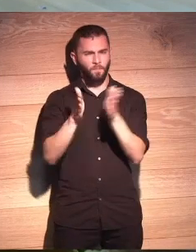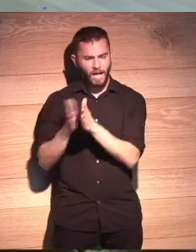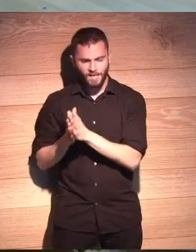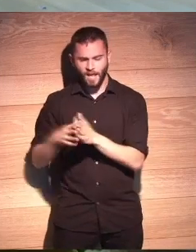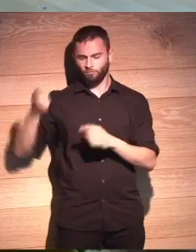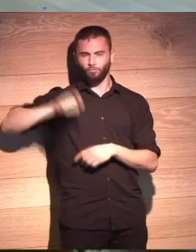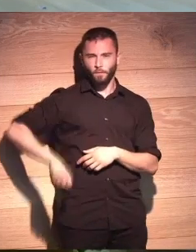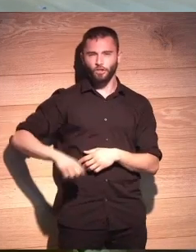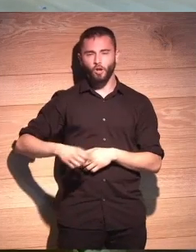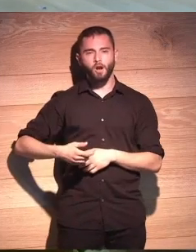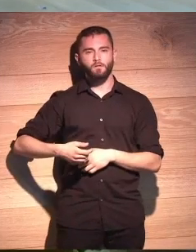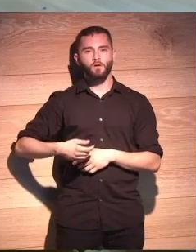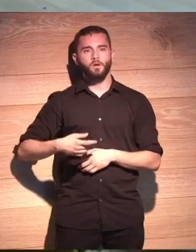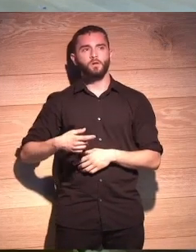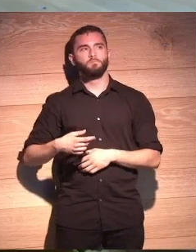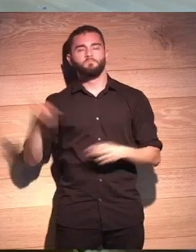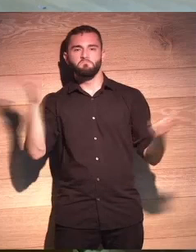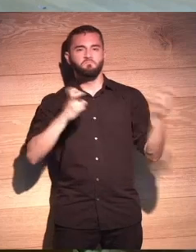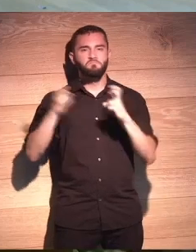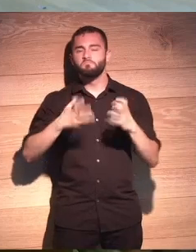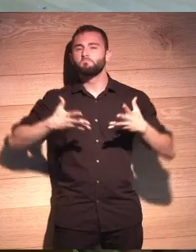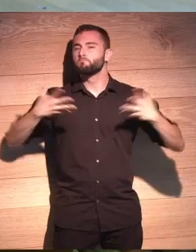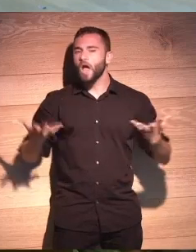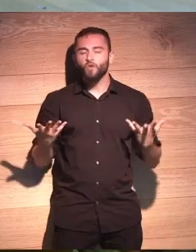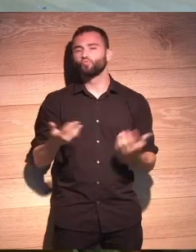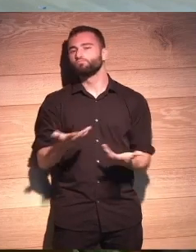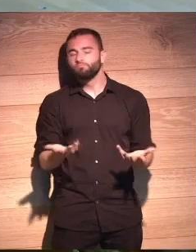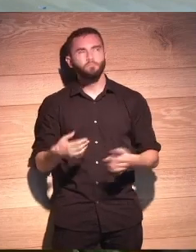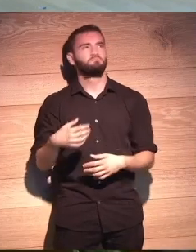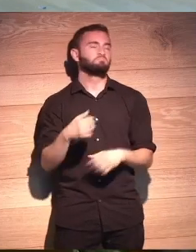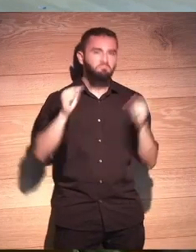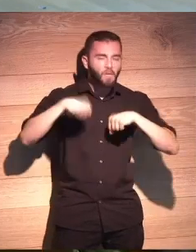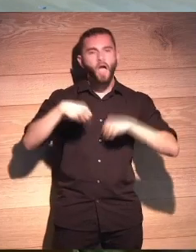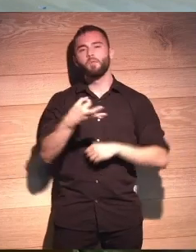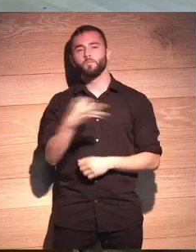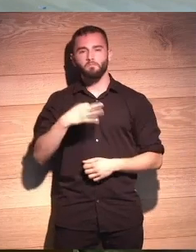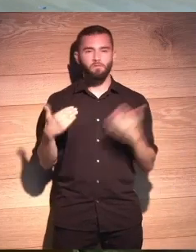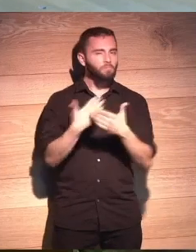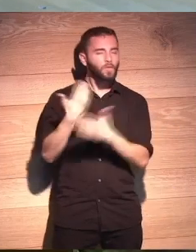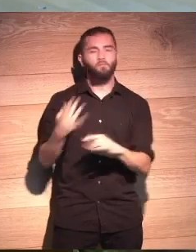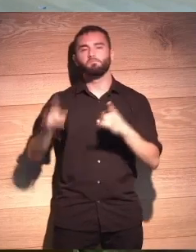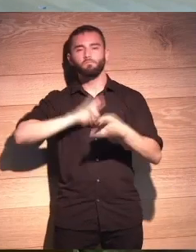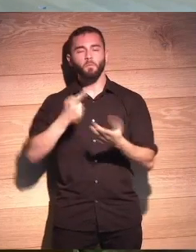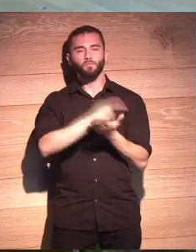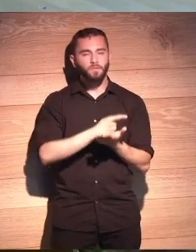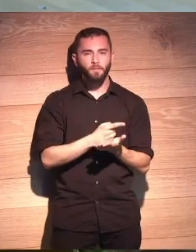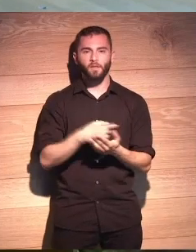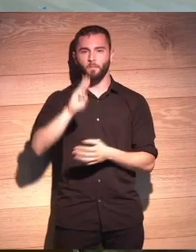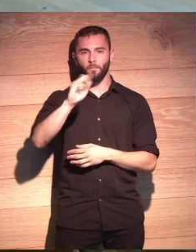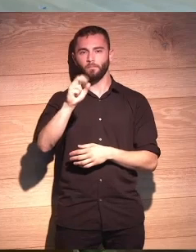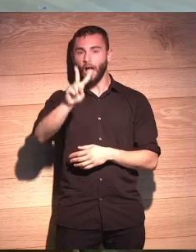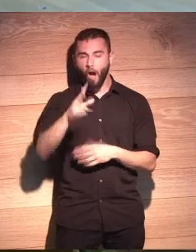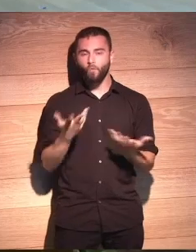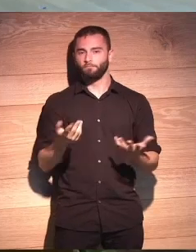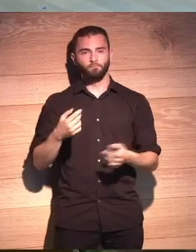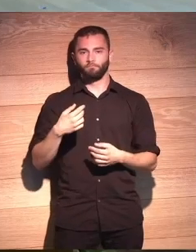compañeras de profesión podrían estar acompañándonos? Perfecto. Hace unos días me vuelve a llamar y me dice, oye Pau, que no hace